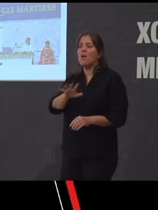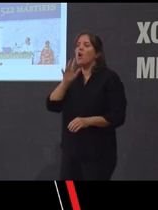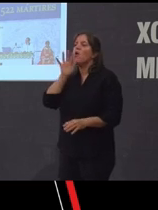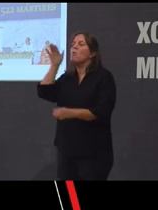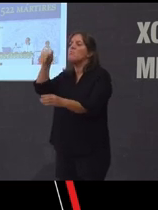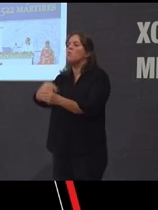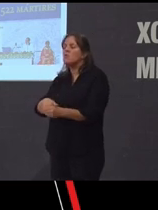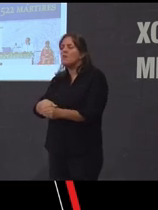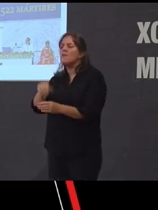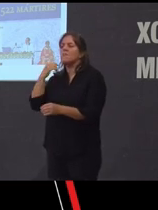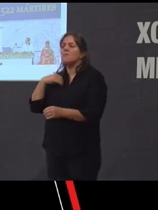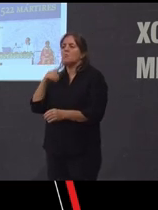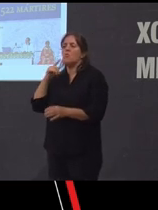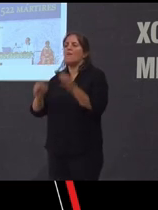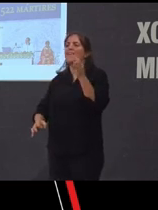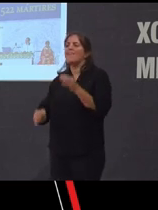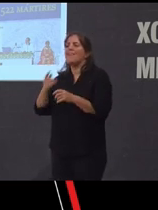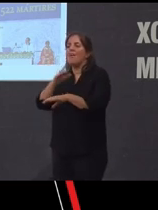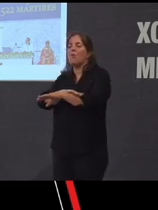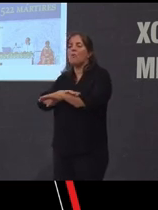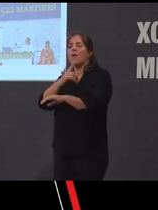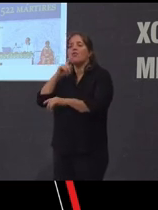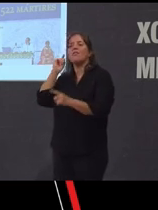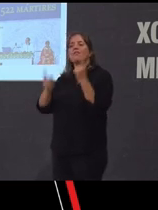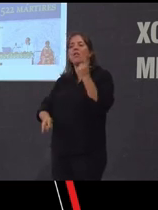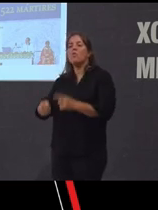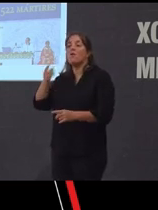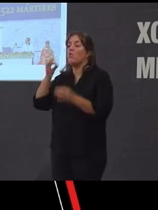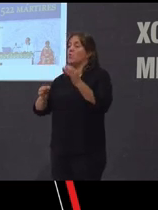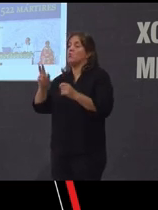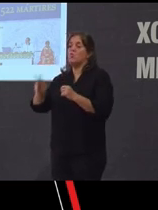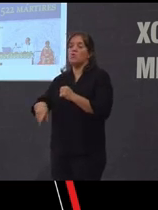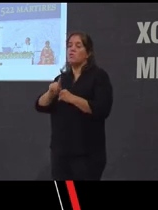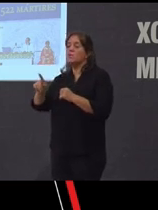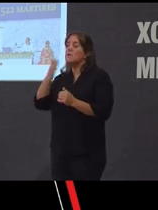réximen da dictadura é un réximen insusto e que piden perdón